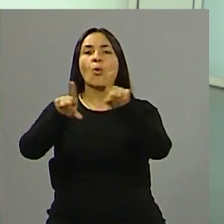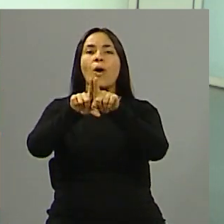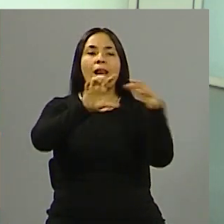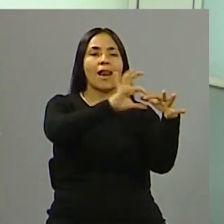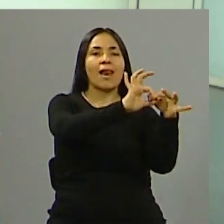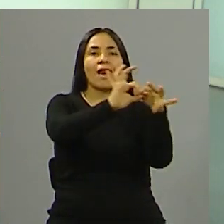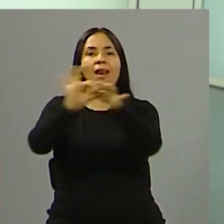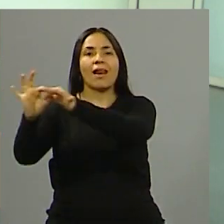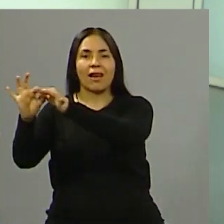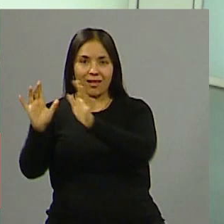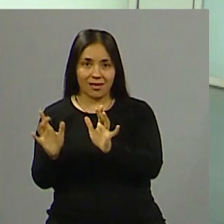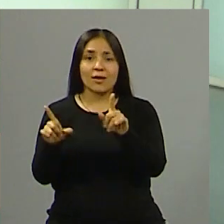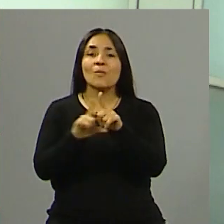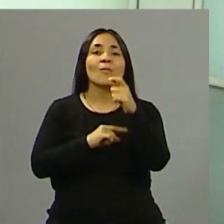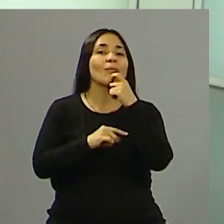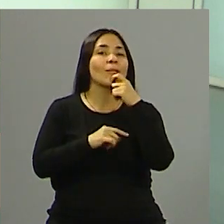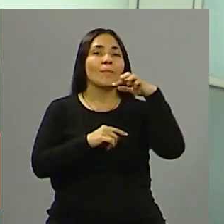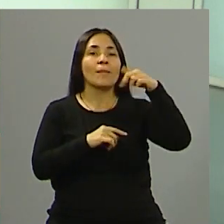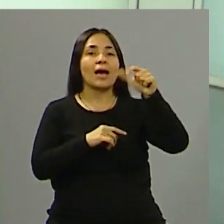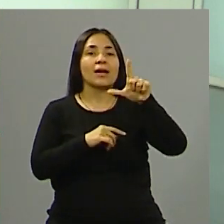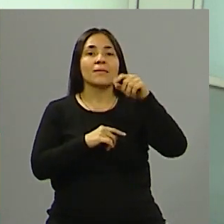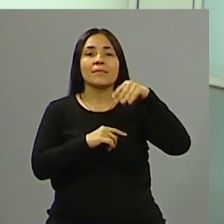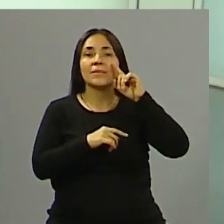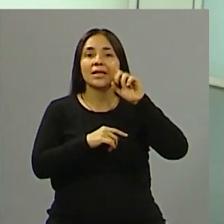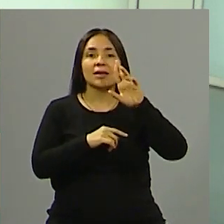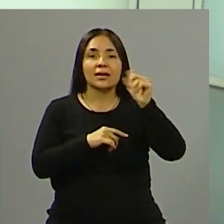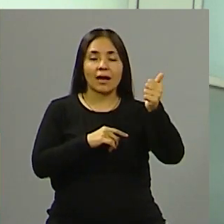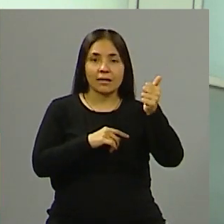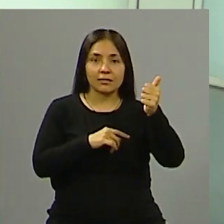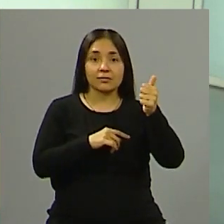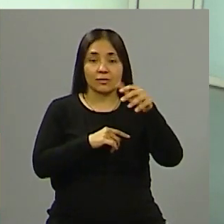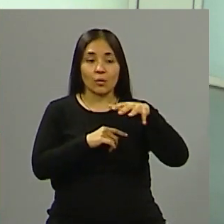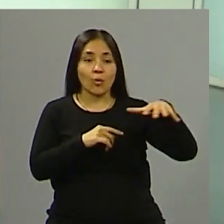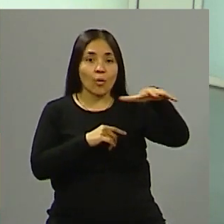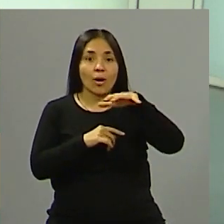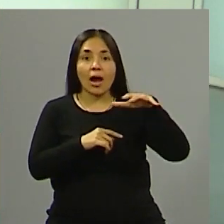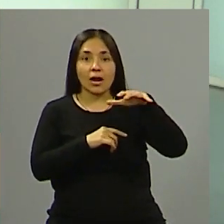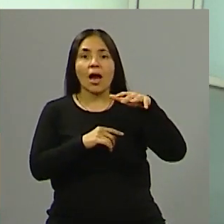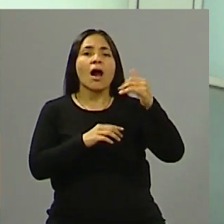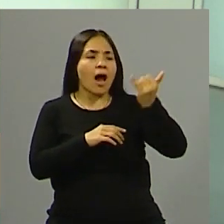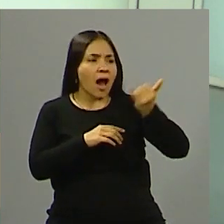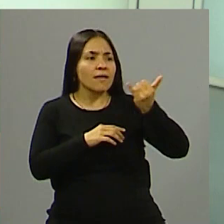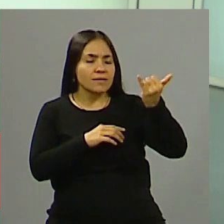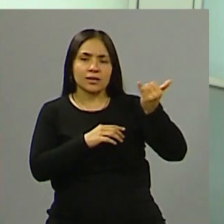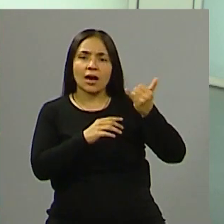Palmira, que vio incluso la caída de un pueblo, podríamos decir,